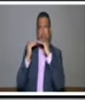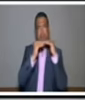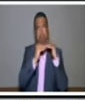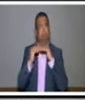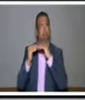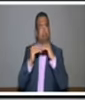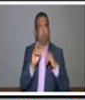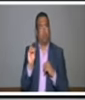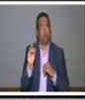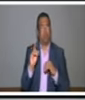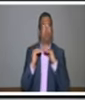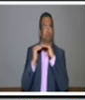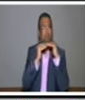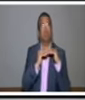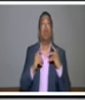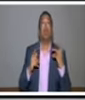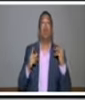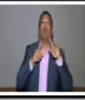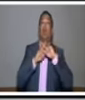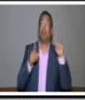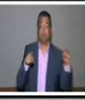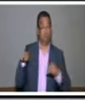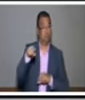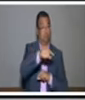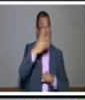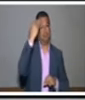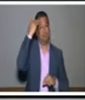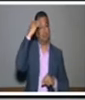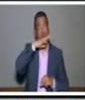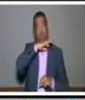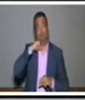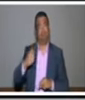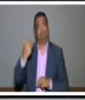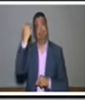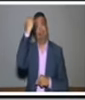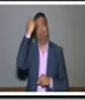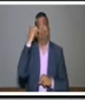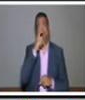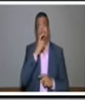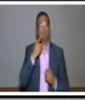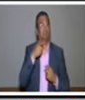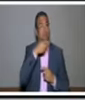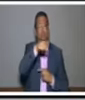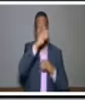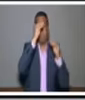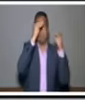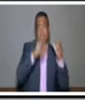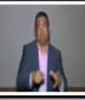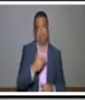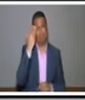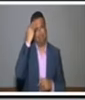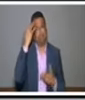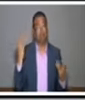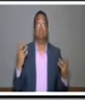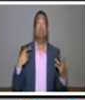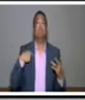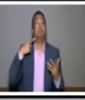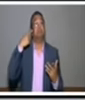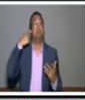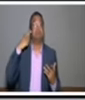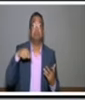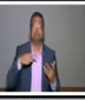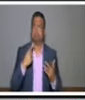empezando con la participación de los que mejor conocen lo que hace falta en educación, que son los maestros y las maestras. Yo creo en un sistema